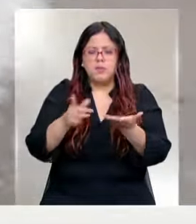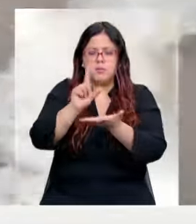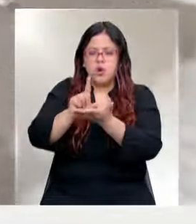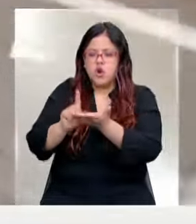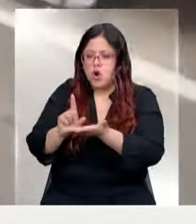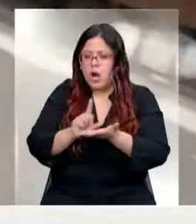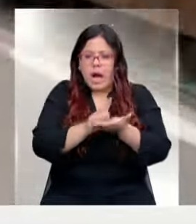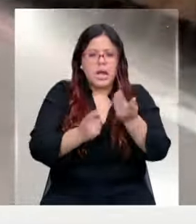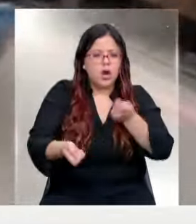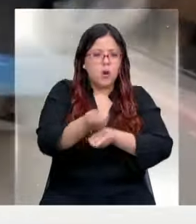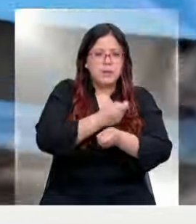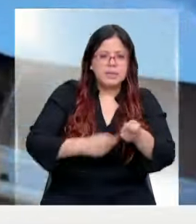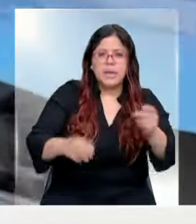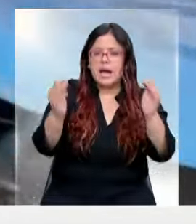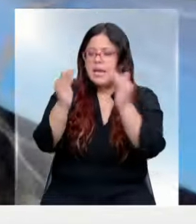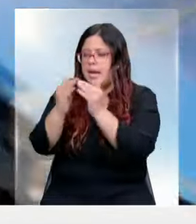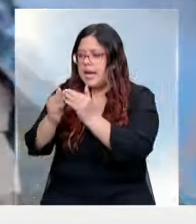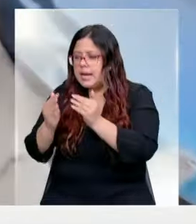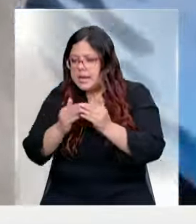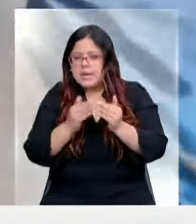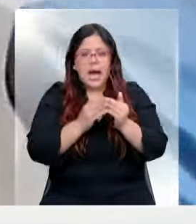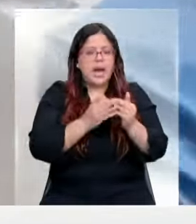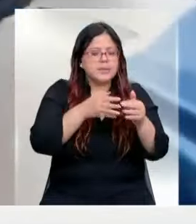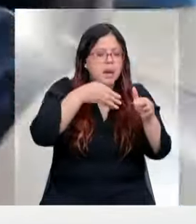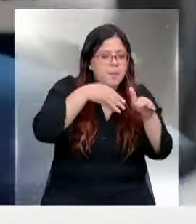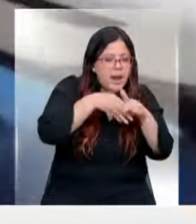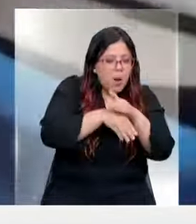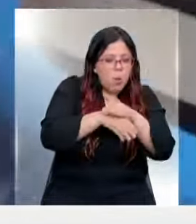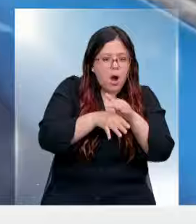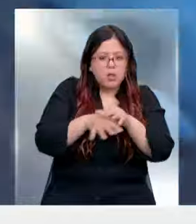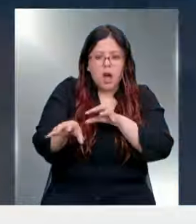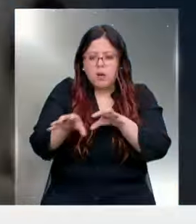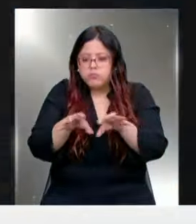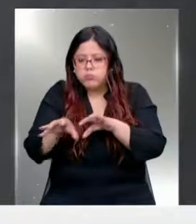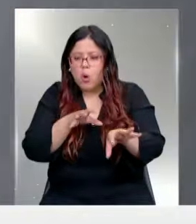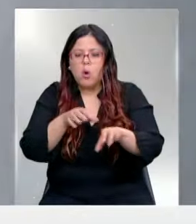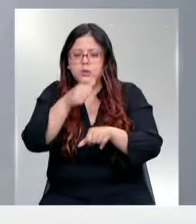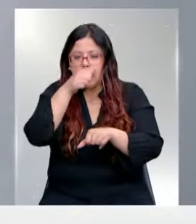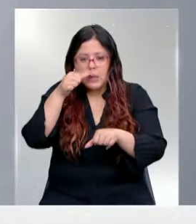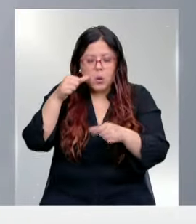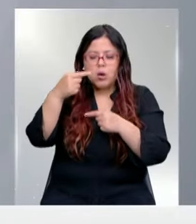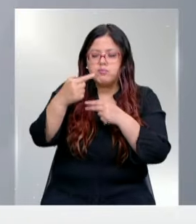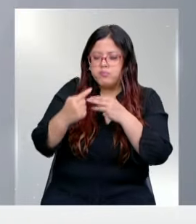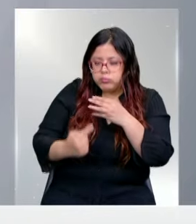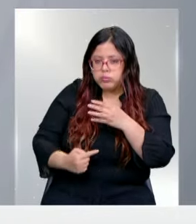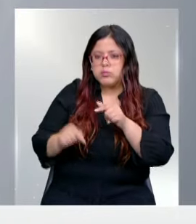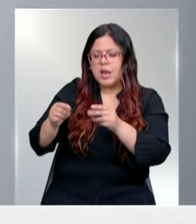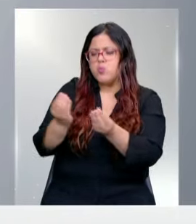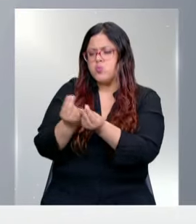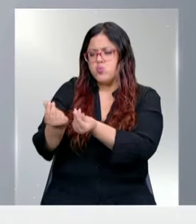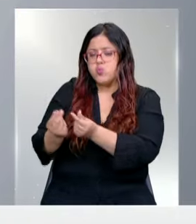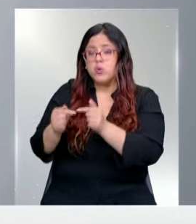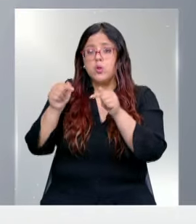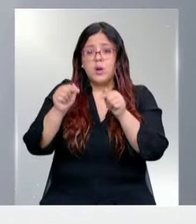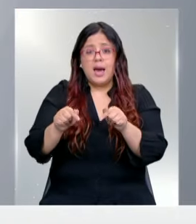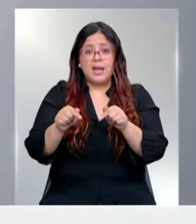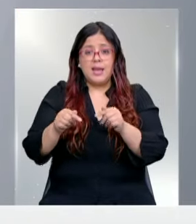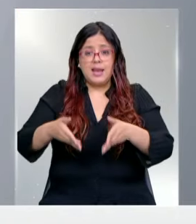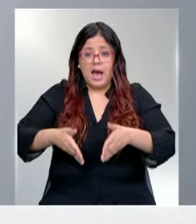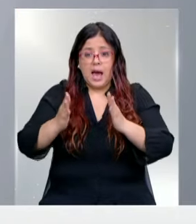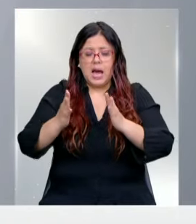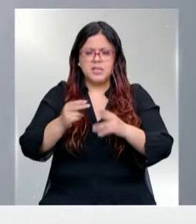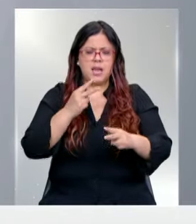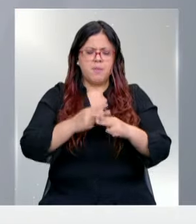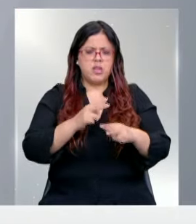de fachada y casas para el acopio de estupefacientes. Fue por estas calles que el apellido León comenzó a sonar